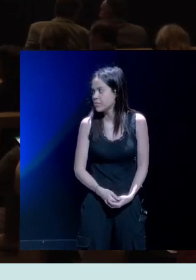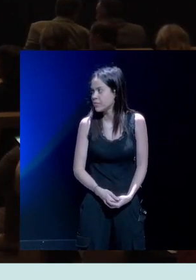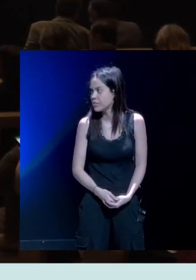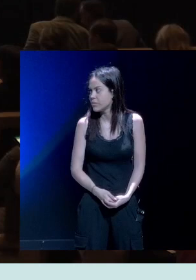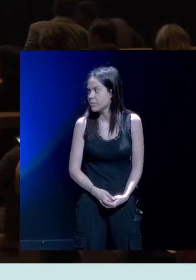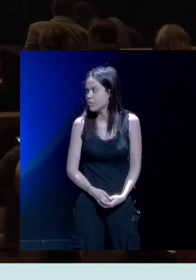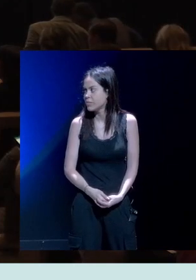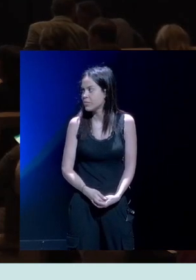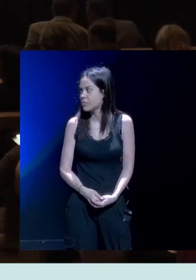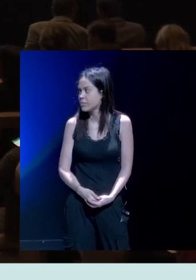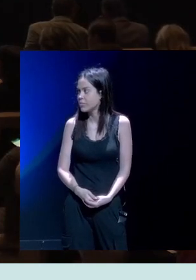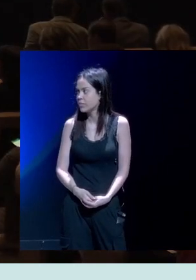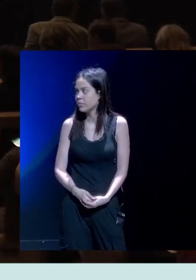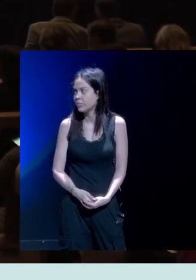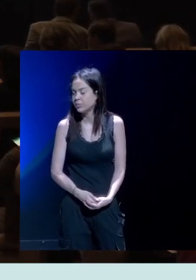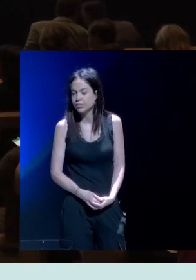Alors.